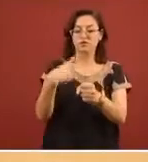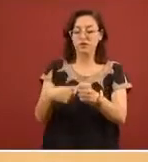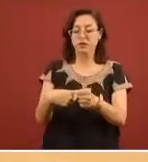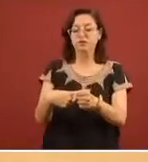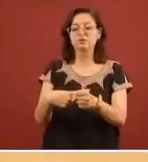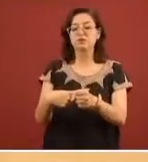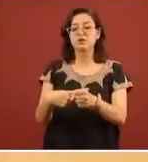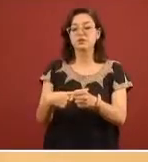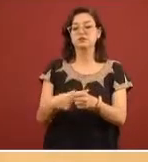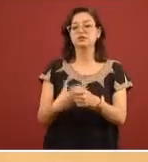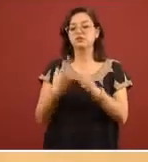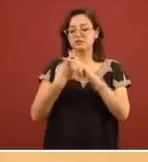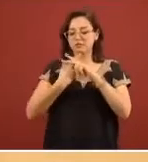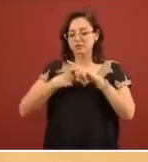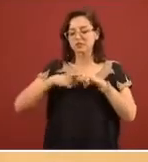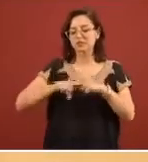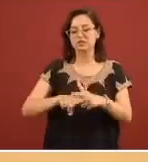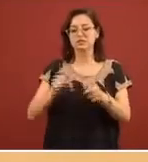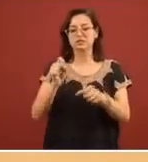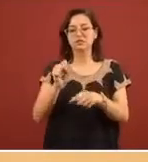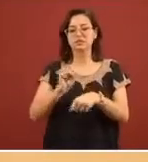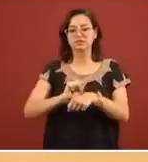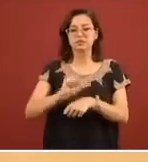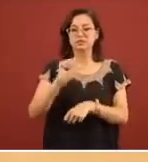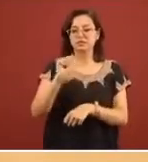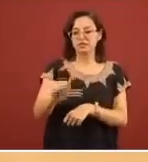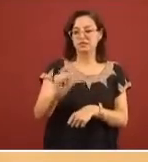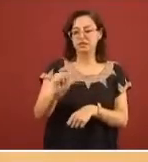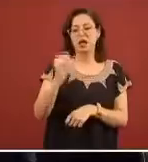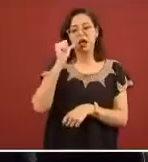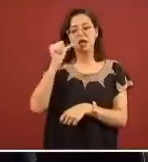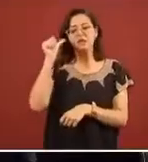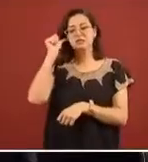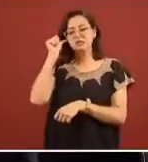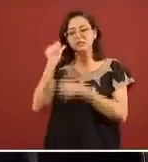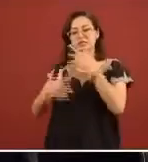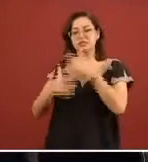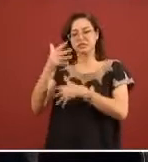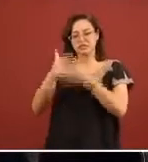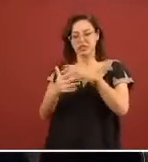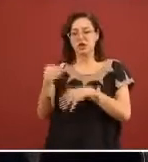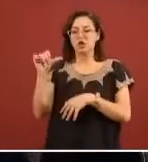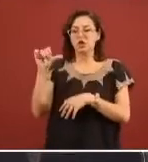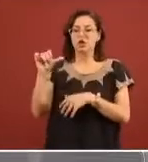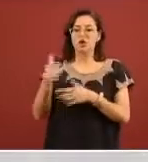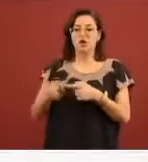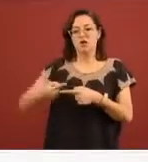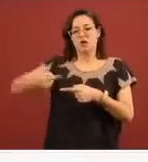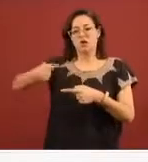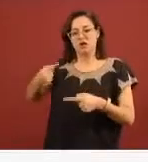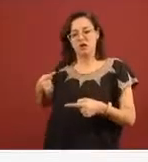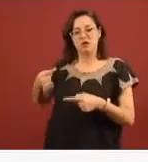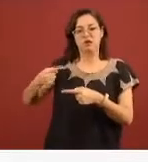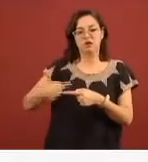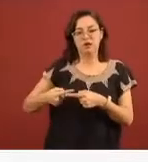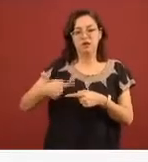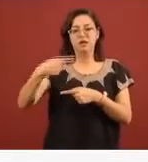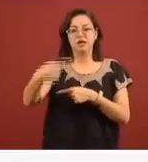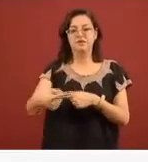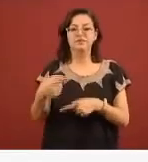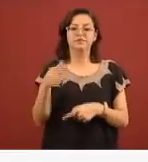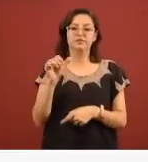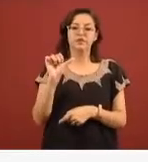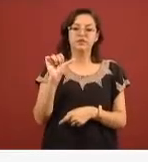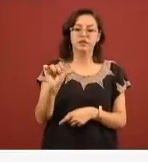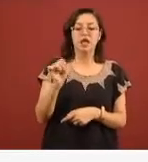la semana 16, en la de ayer teníamos hasta la semana 15, aún así vean cómo la semana 15 se incrementó, ayer